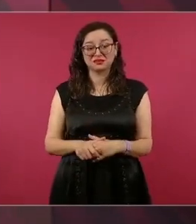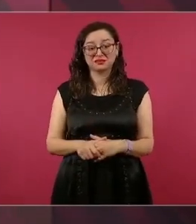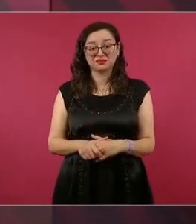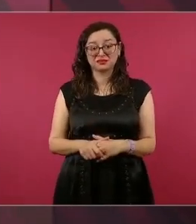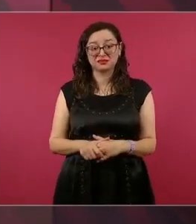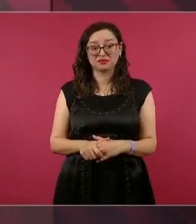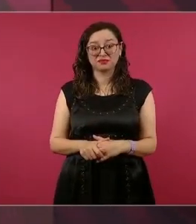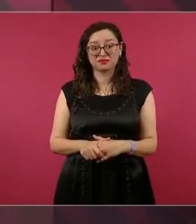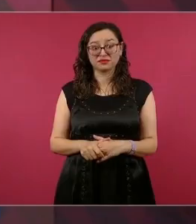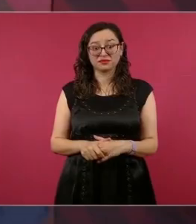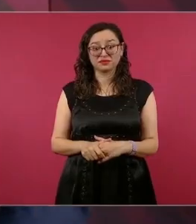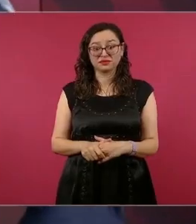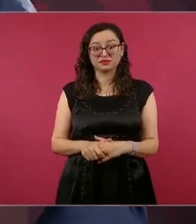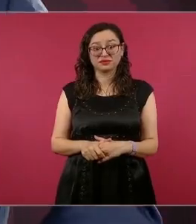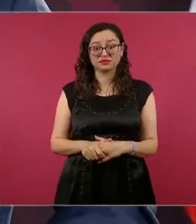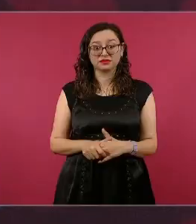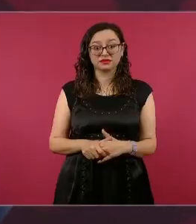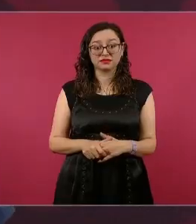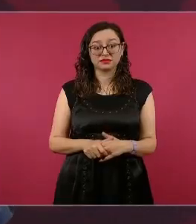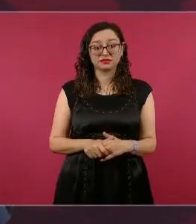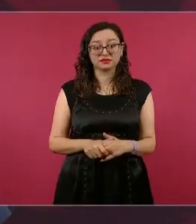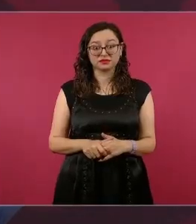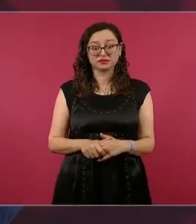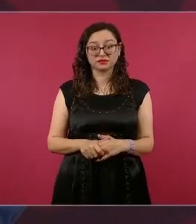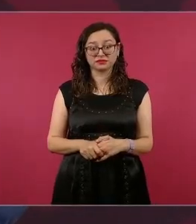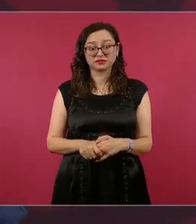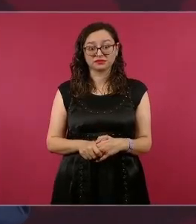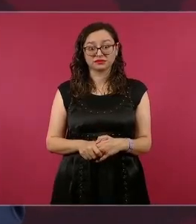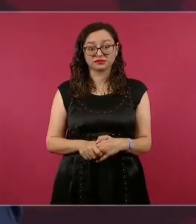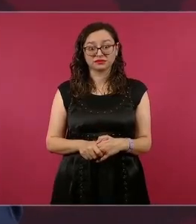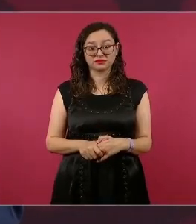hice un llamado de que